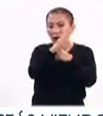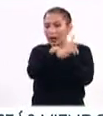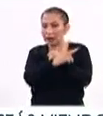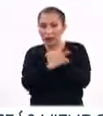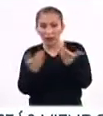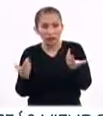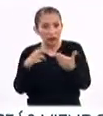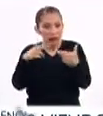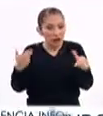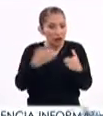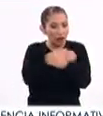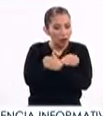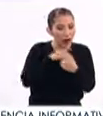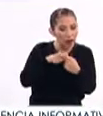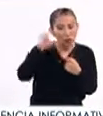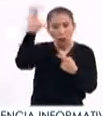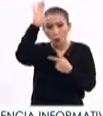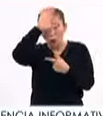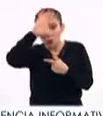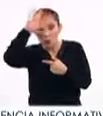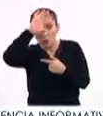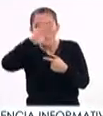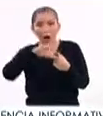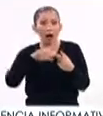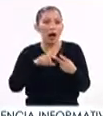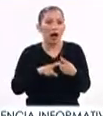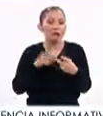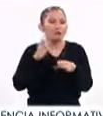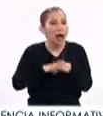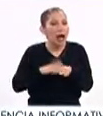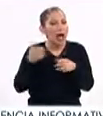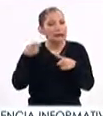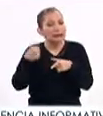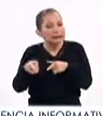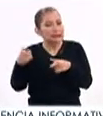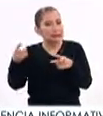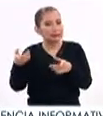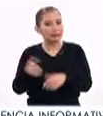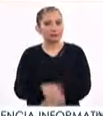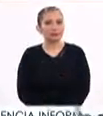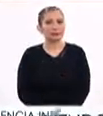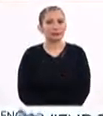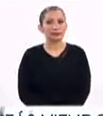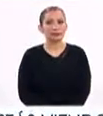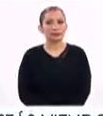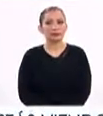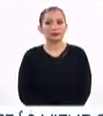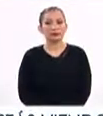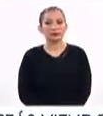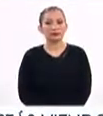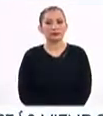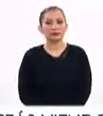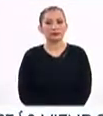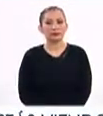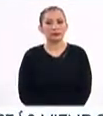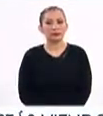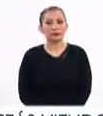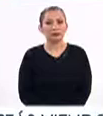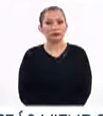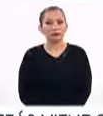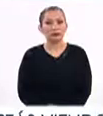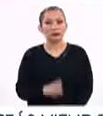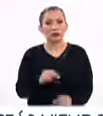países? Una relación educativa, cultural y más cargada en este aspecto. Pues no entiendo